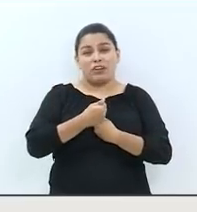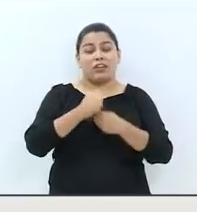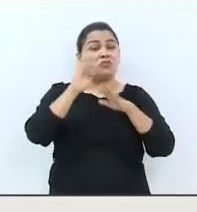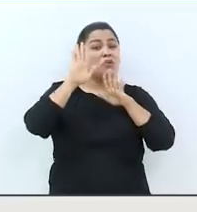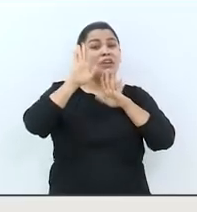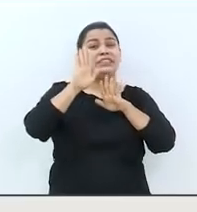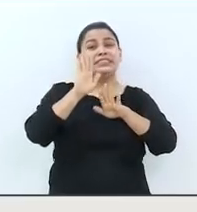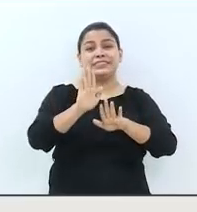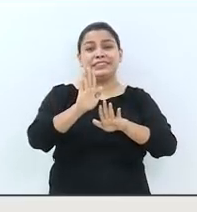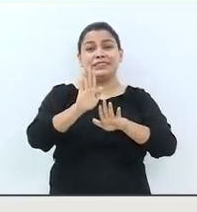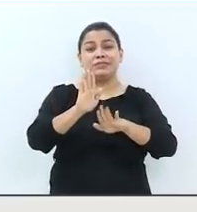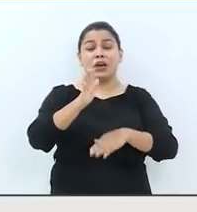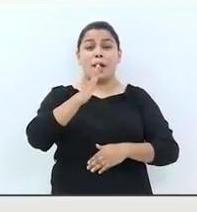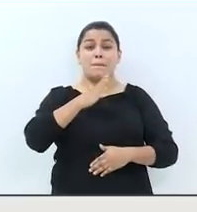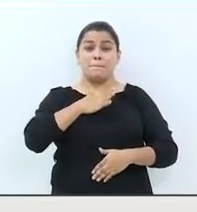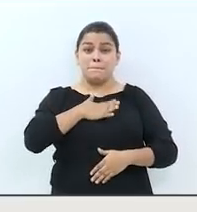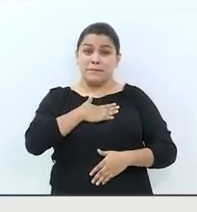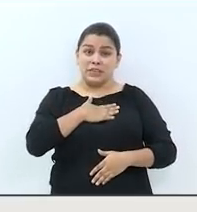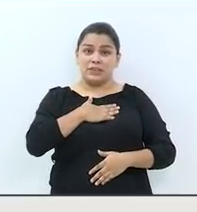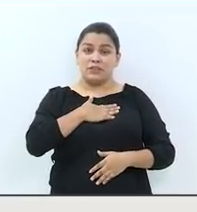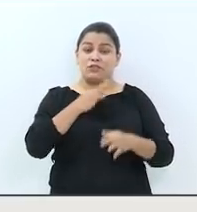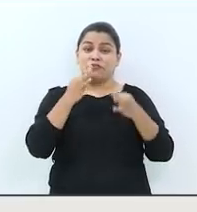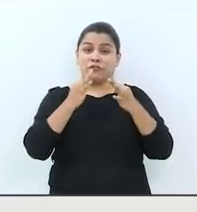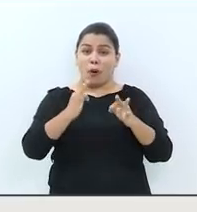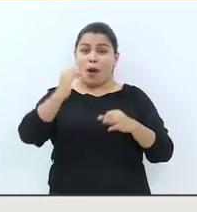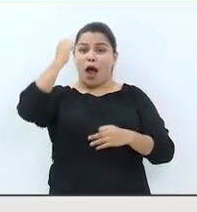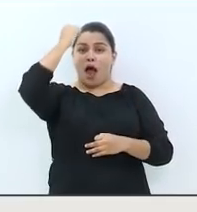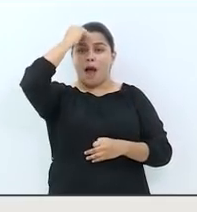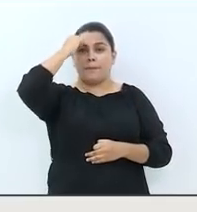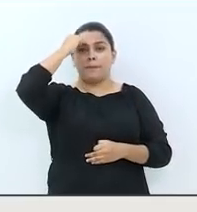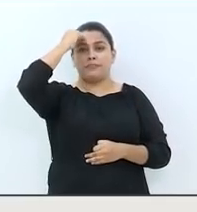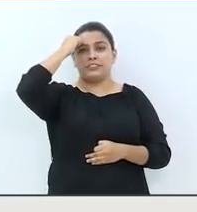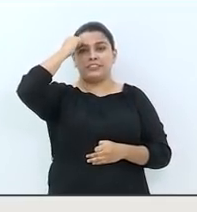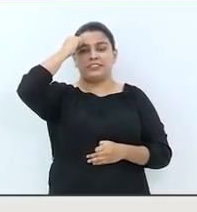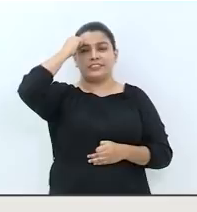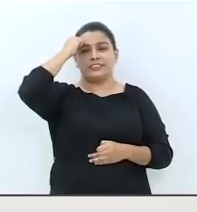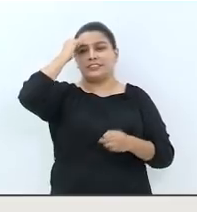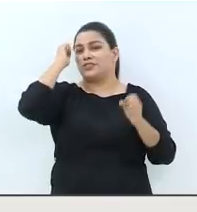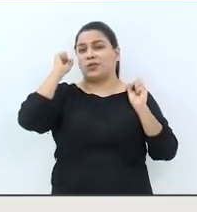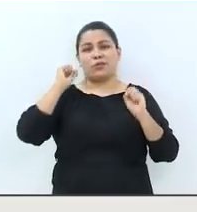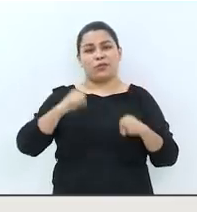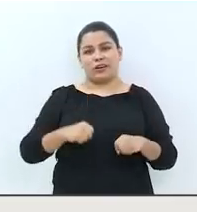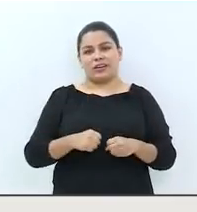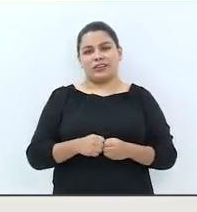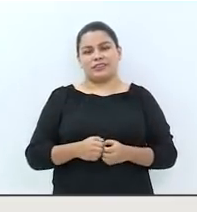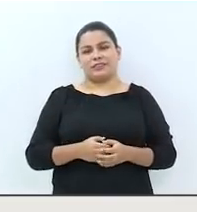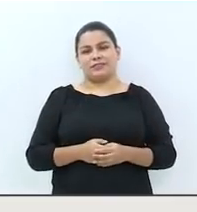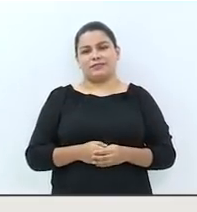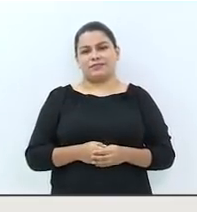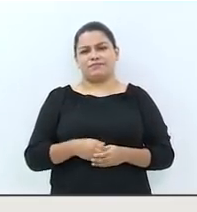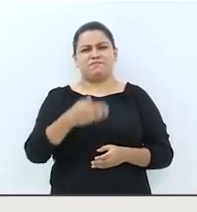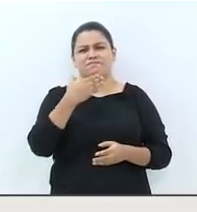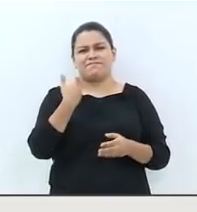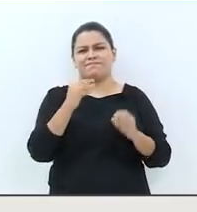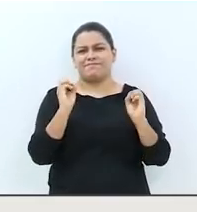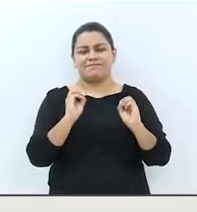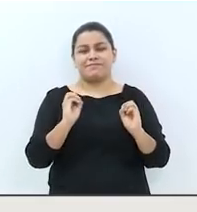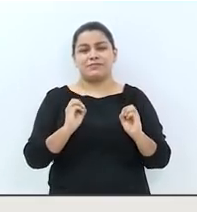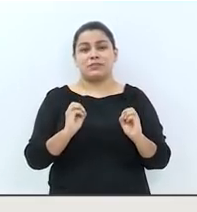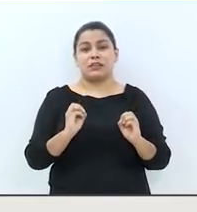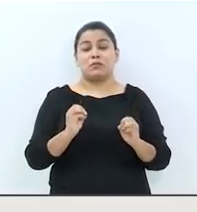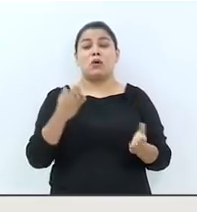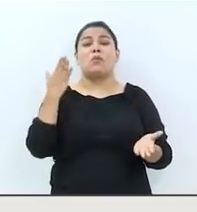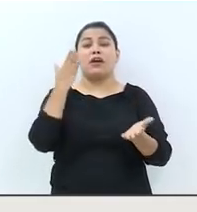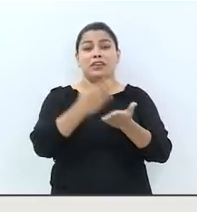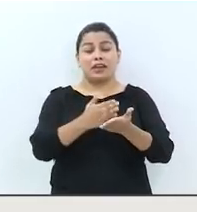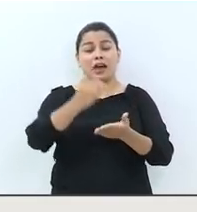hacia mí, hacia mi forma de aprender, o sea, que alguien me diga, está bien Elsa, si lo haces más lento, no importa, no pasa nada, vamos a